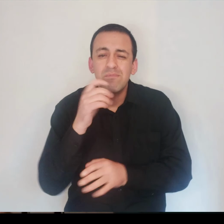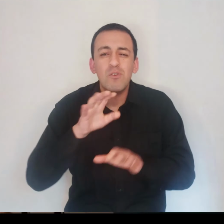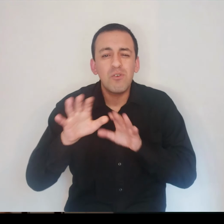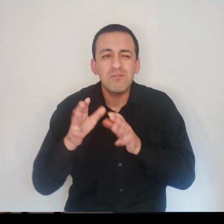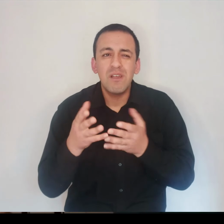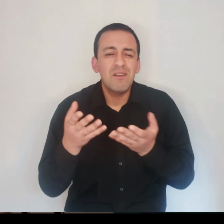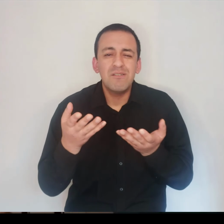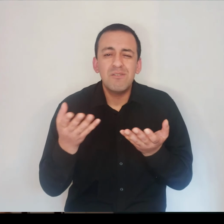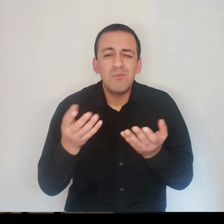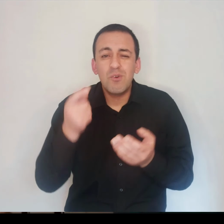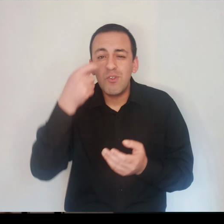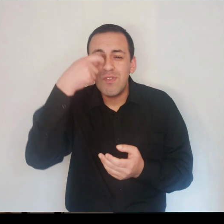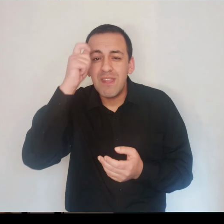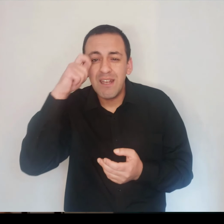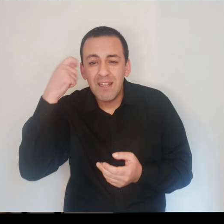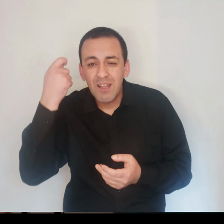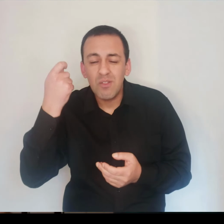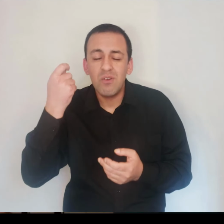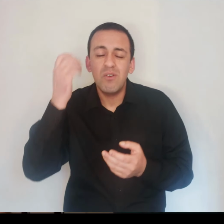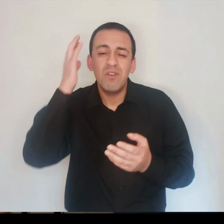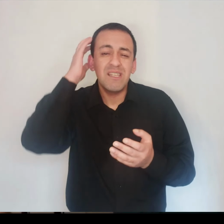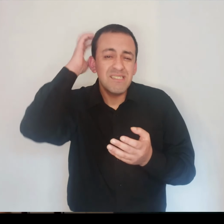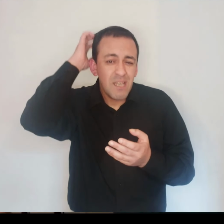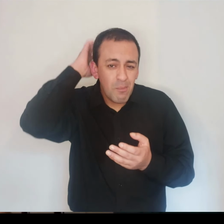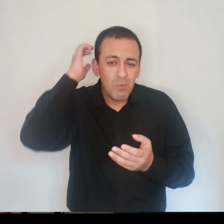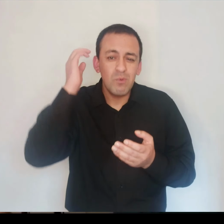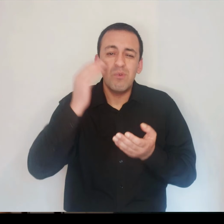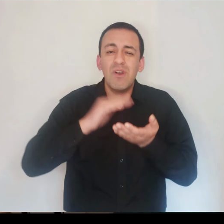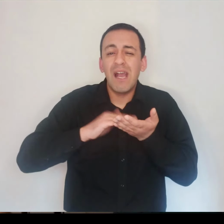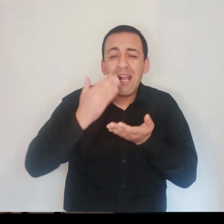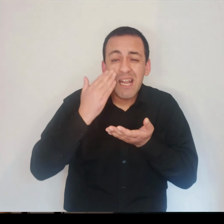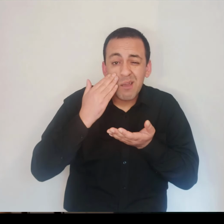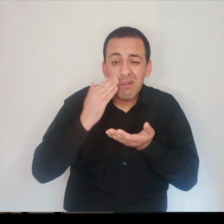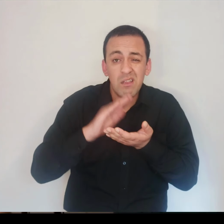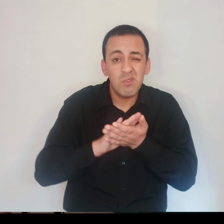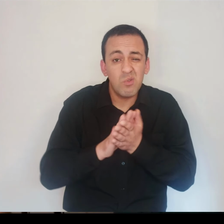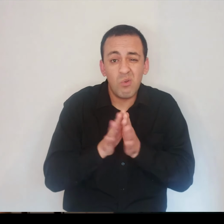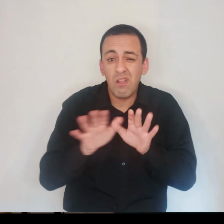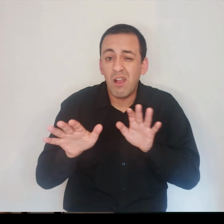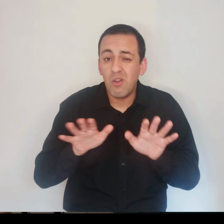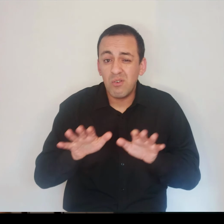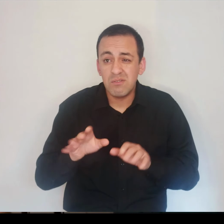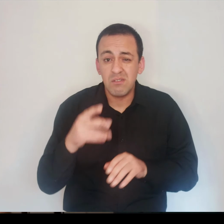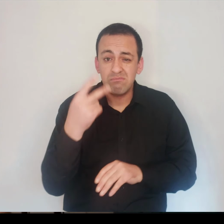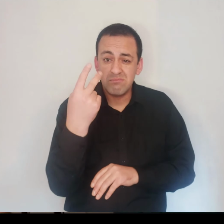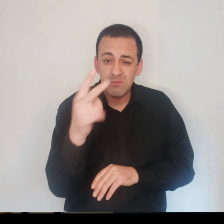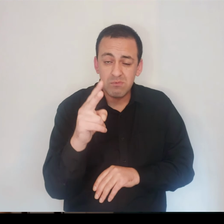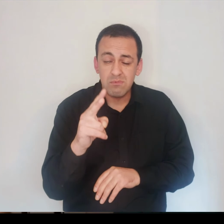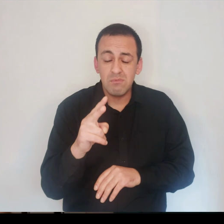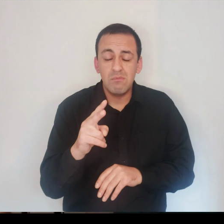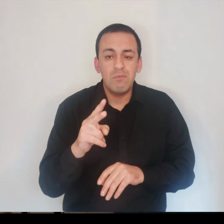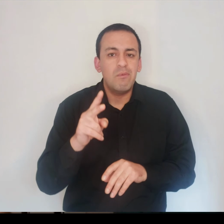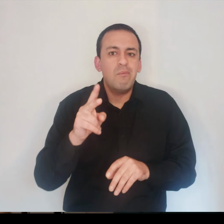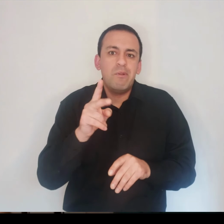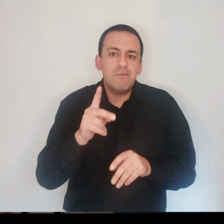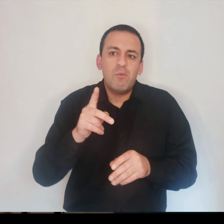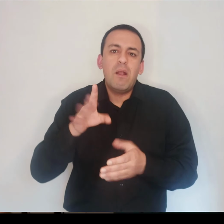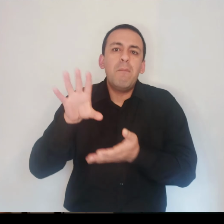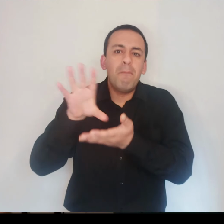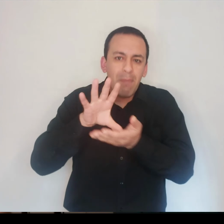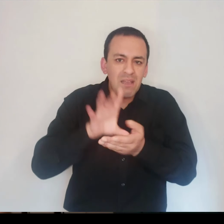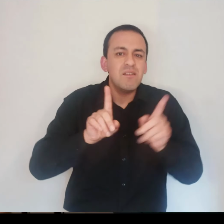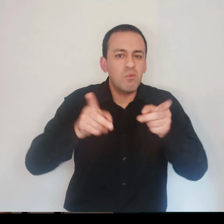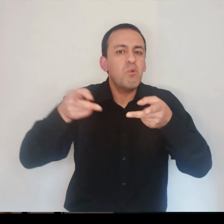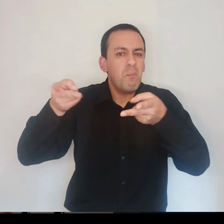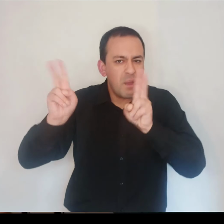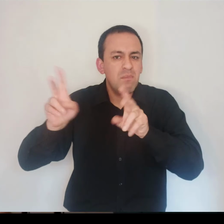en animales, como delineador de ojos, champú, cremas, prácticamente todo lo que tienes en tu año. Bueno, sin ti y los países